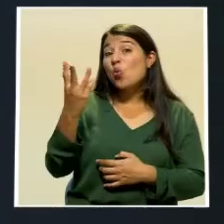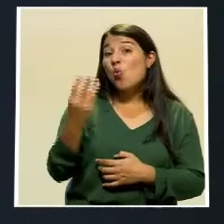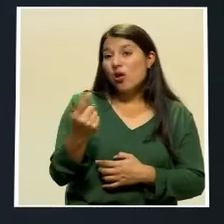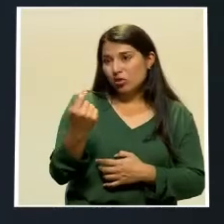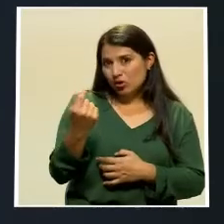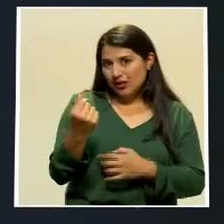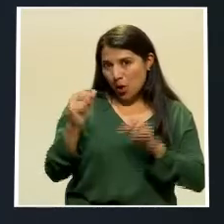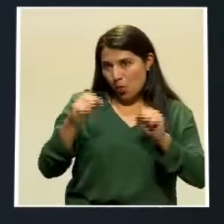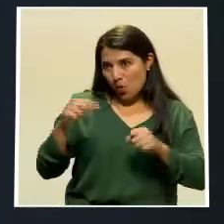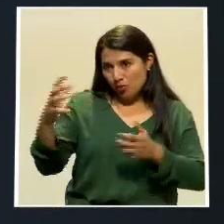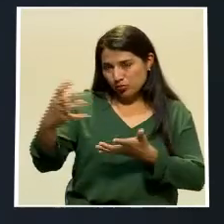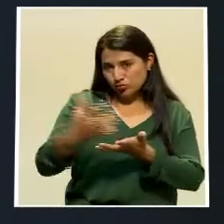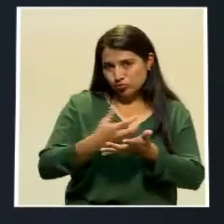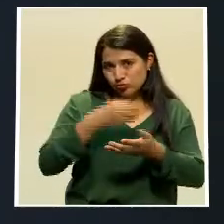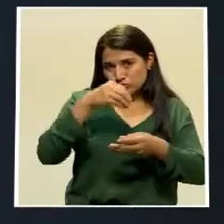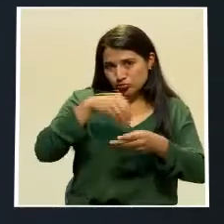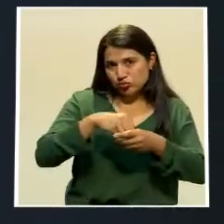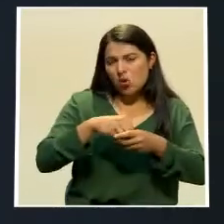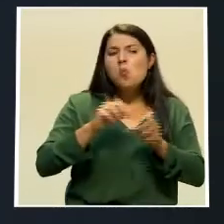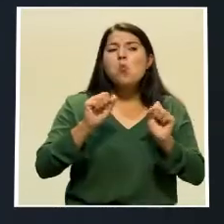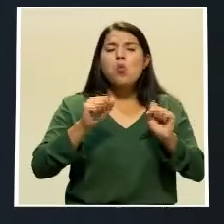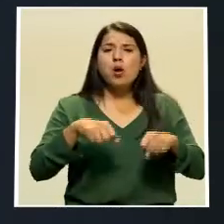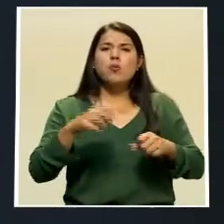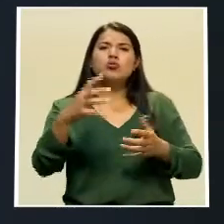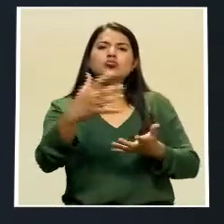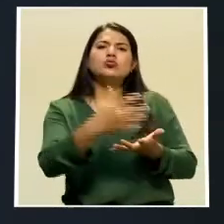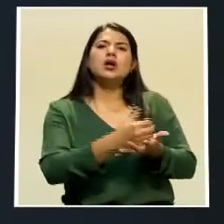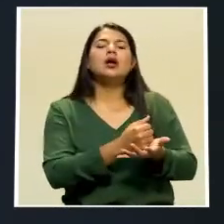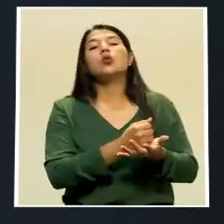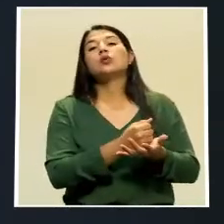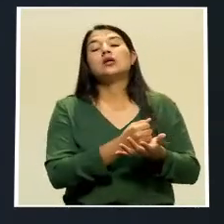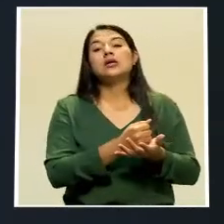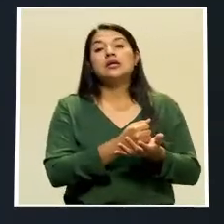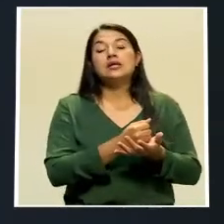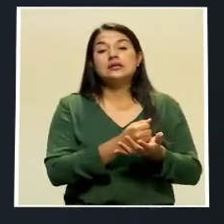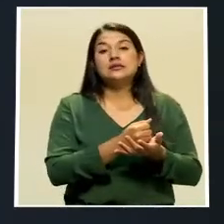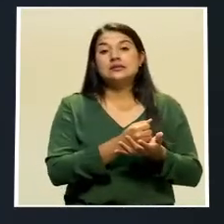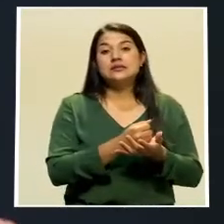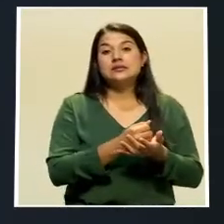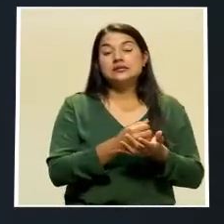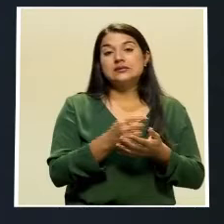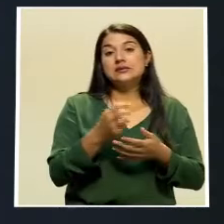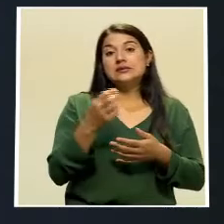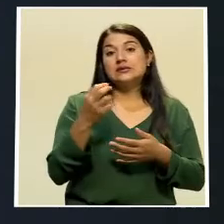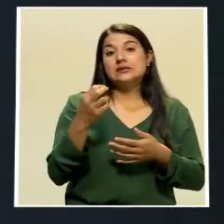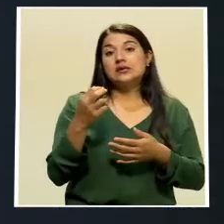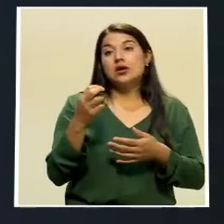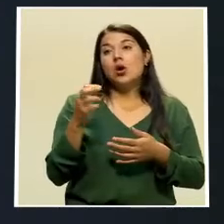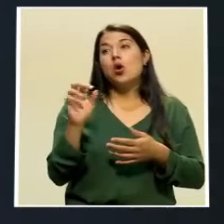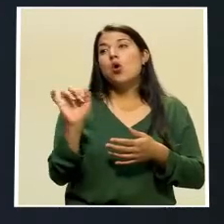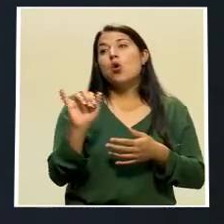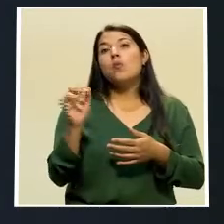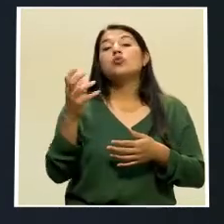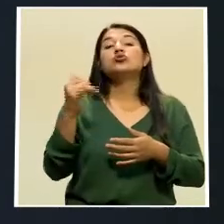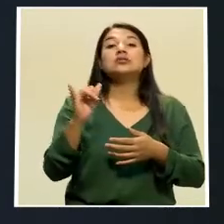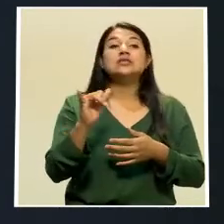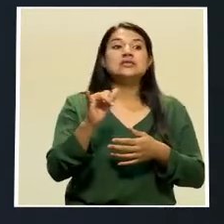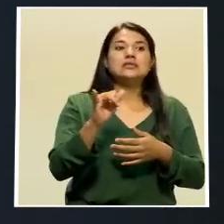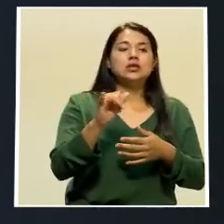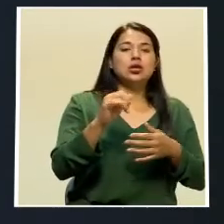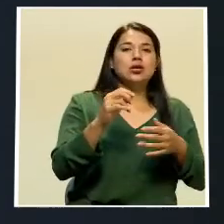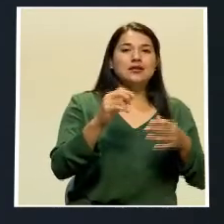impuesto, podríamos recaudar el equivalente a que se aumentara el IVA del 13 al 20.